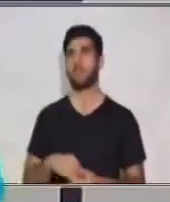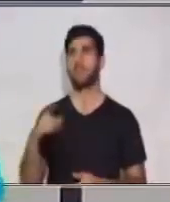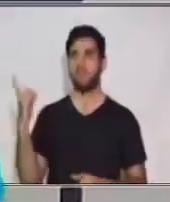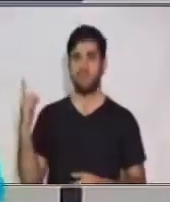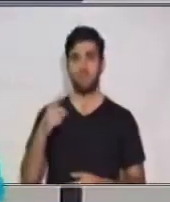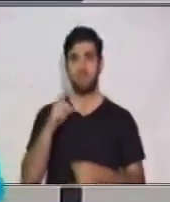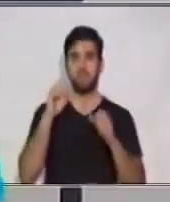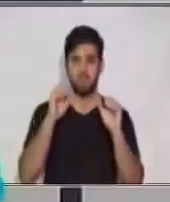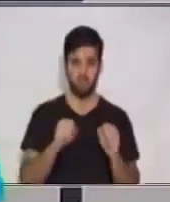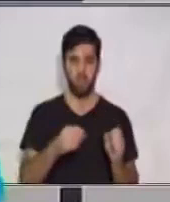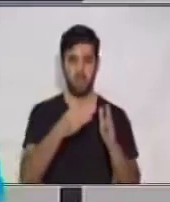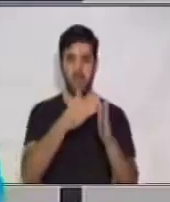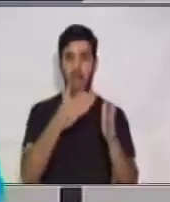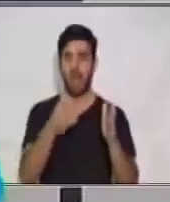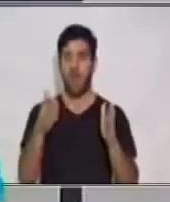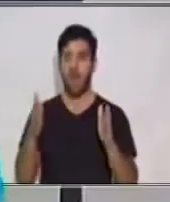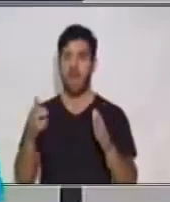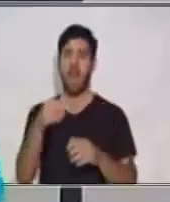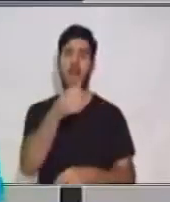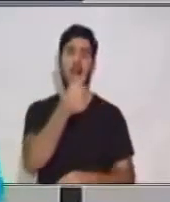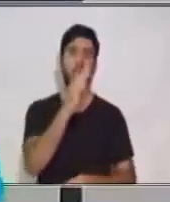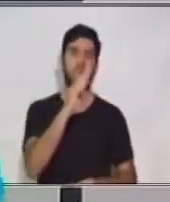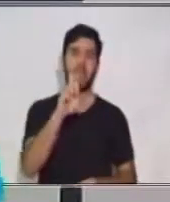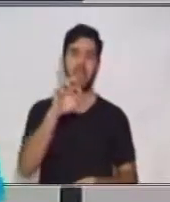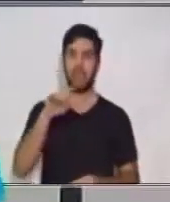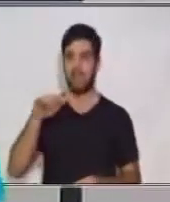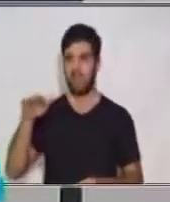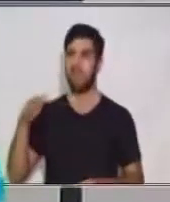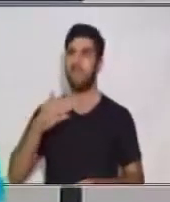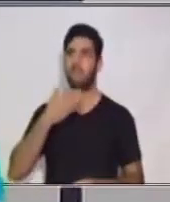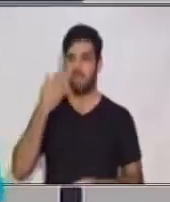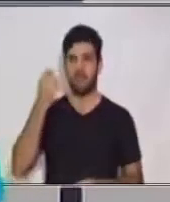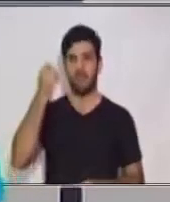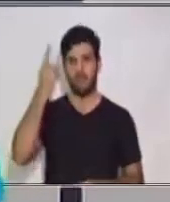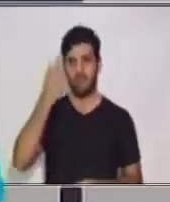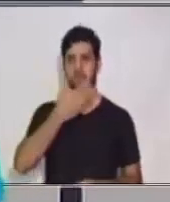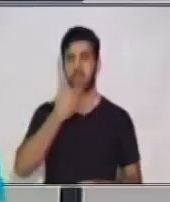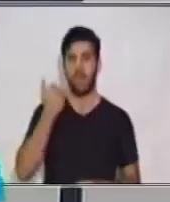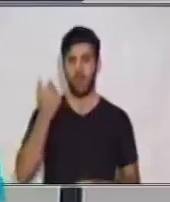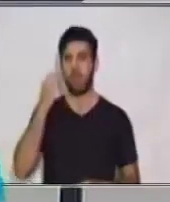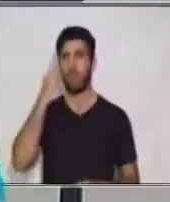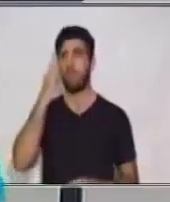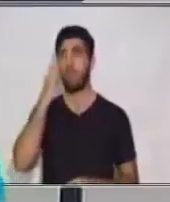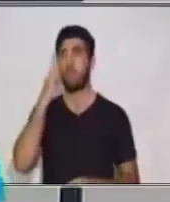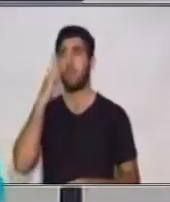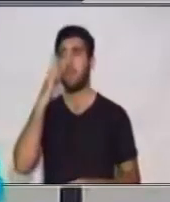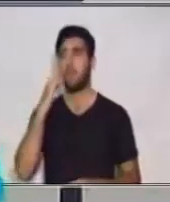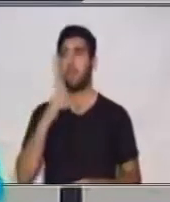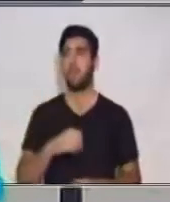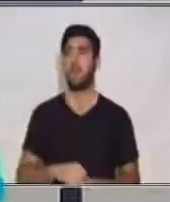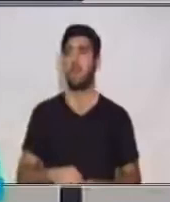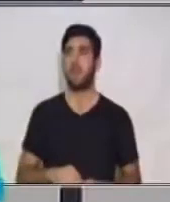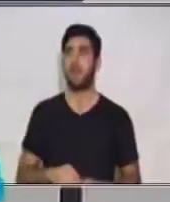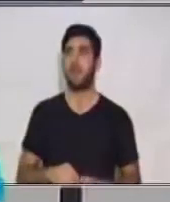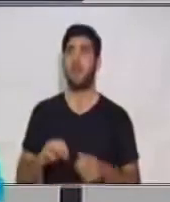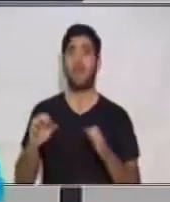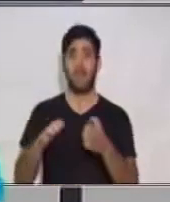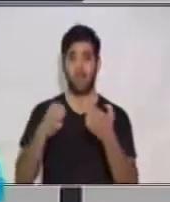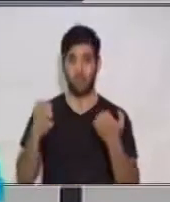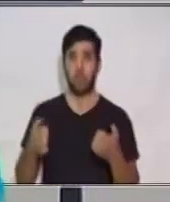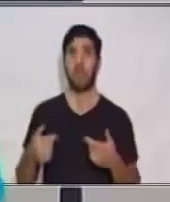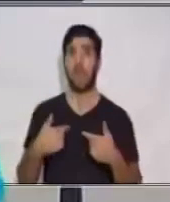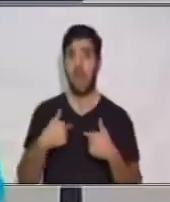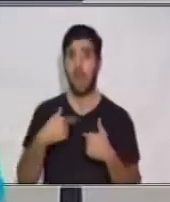un orden alfabético para que nosotros nos las podamos aprender. Entonces, me gusta mucho a mí dejar esta tarea